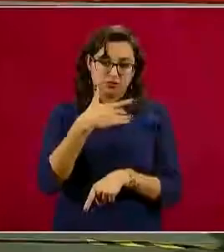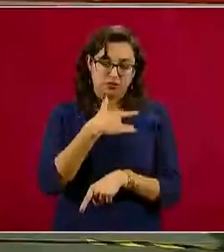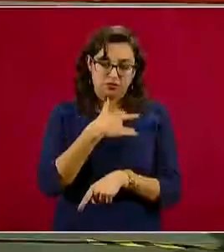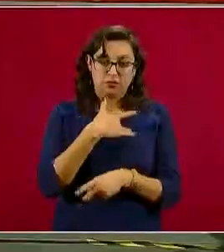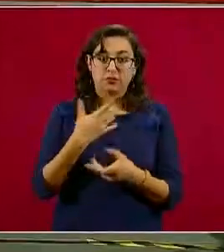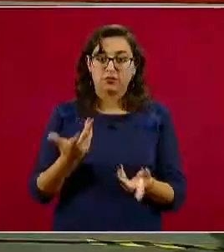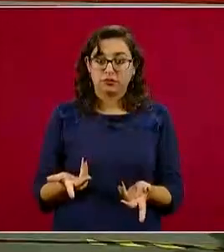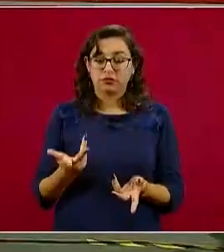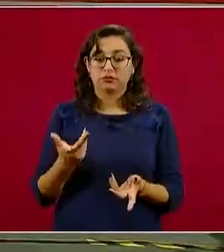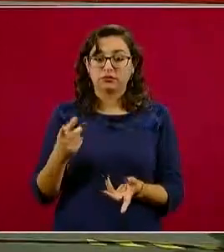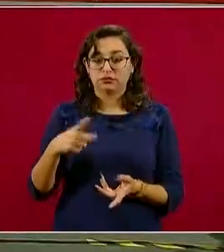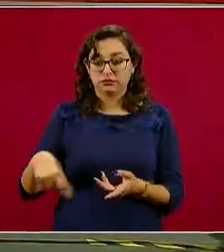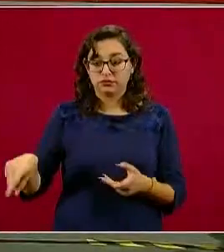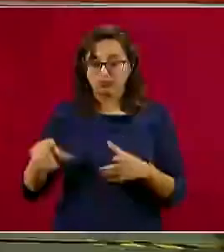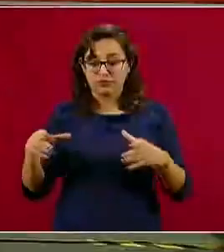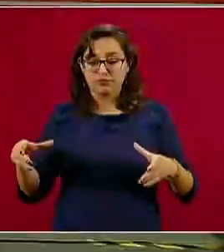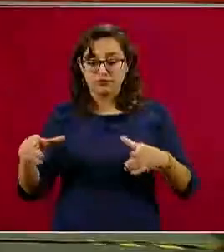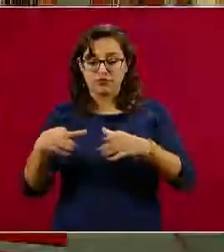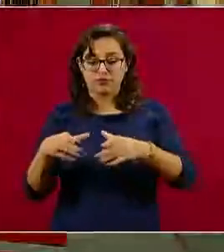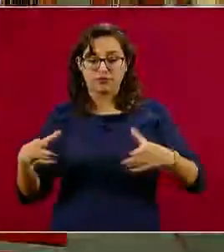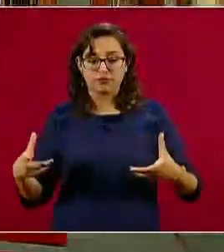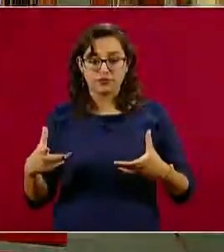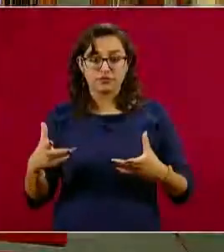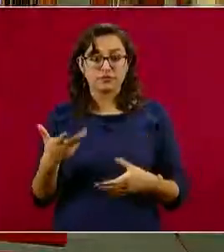Es Maestras, con más de